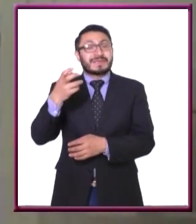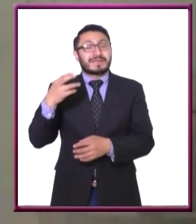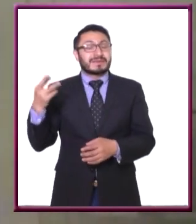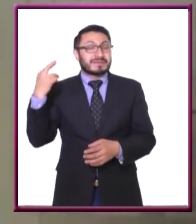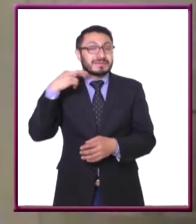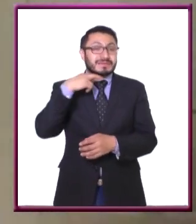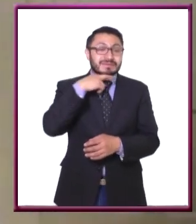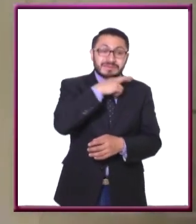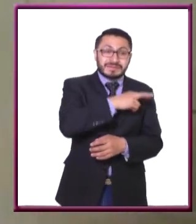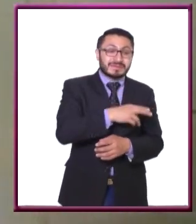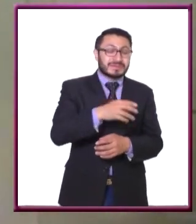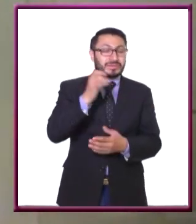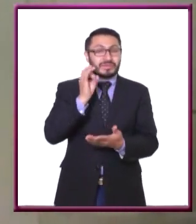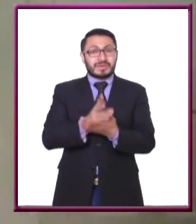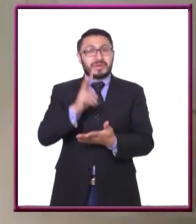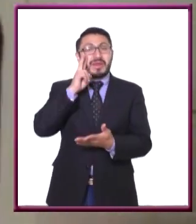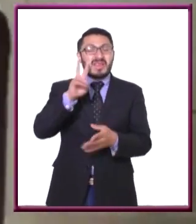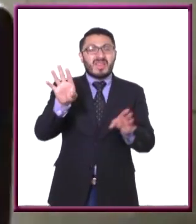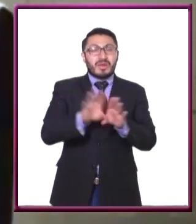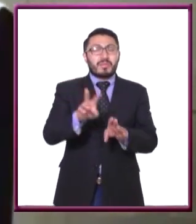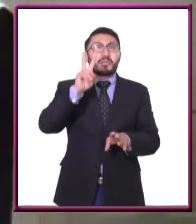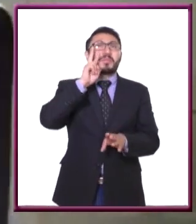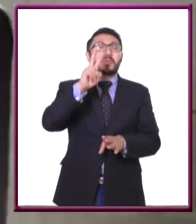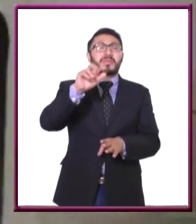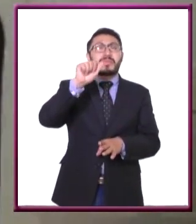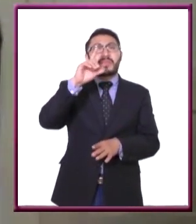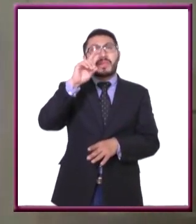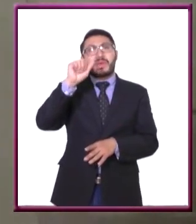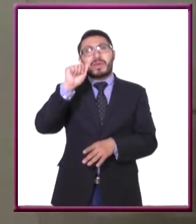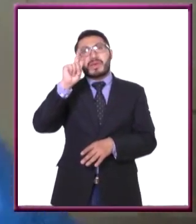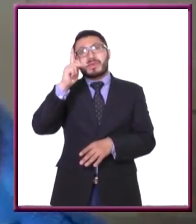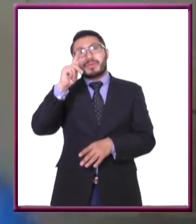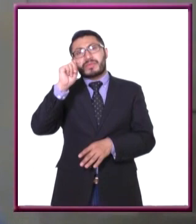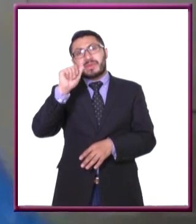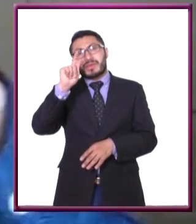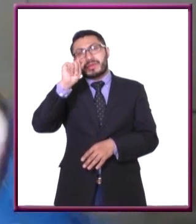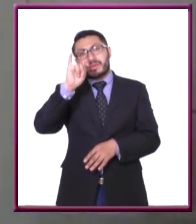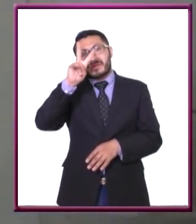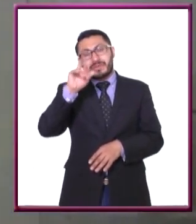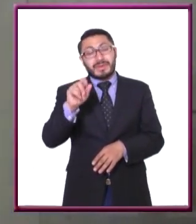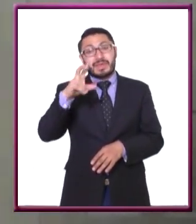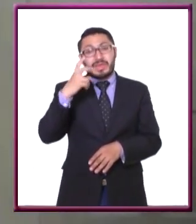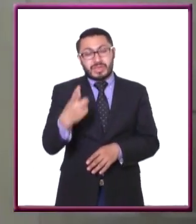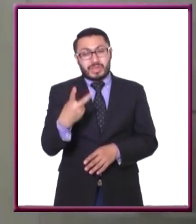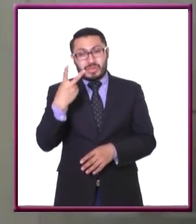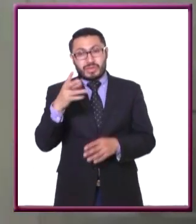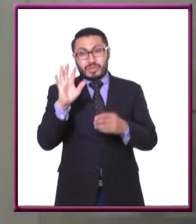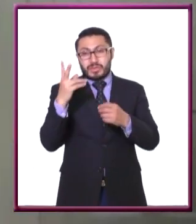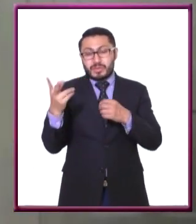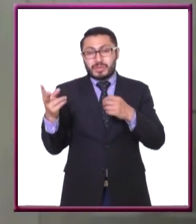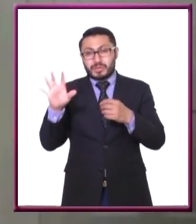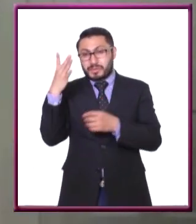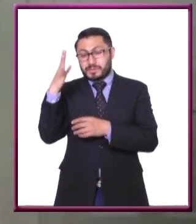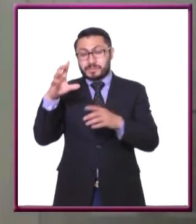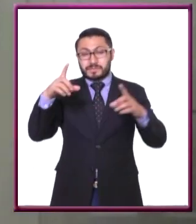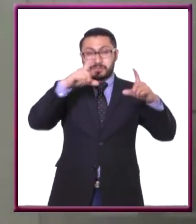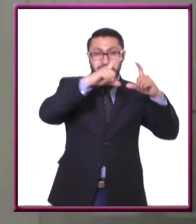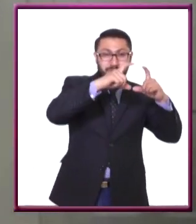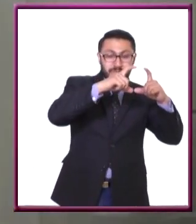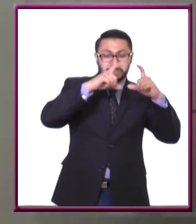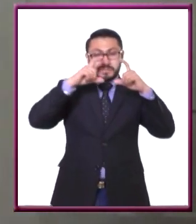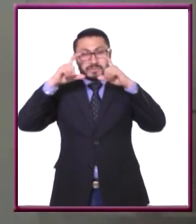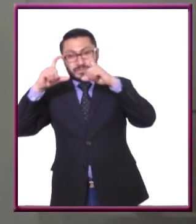hacer con la técnica que se llama óptica adaptativa, que es usando espejos deformables